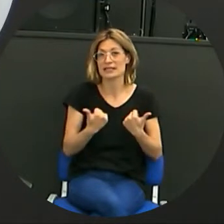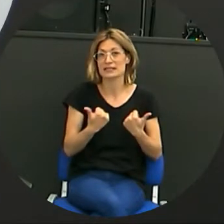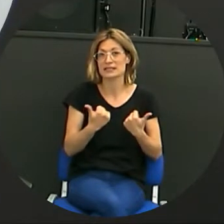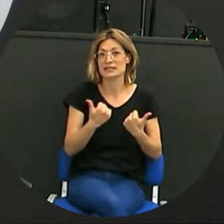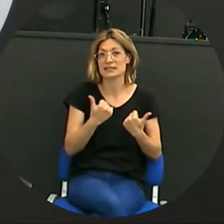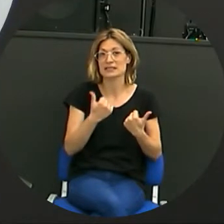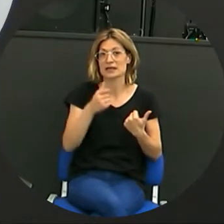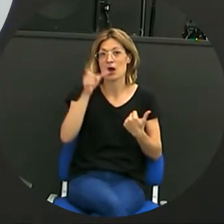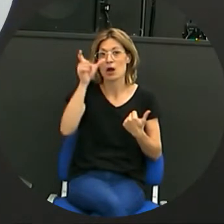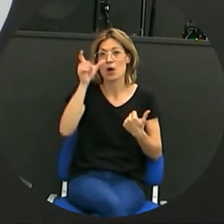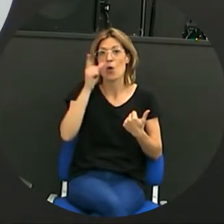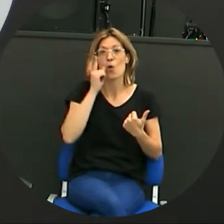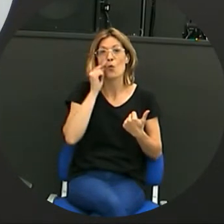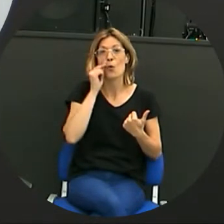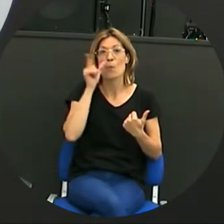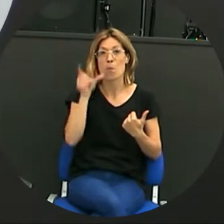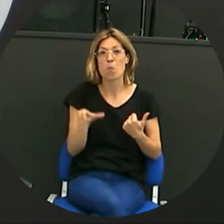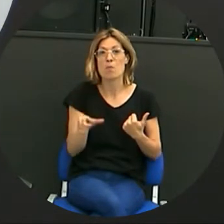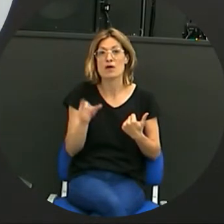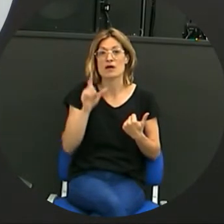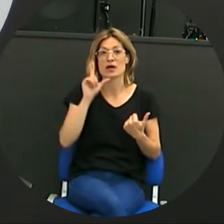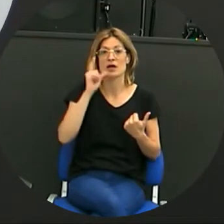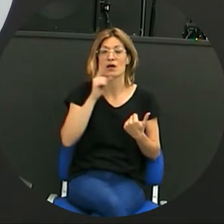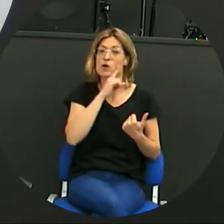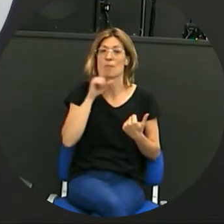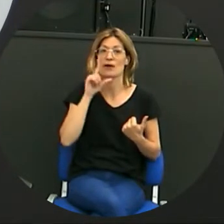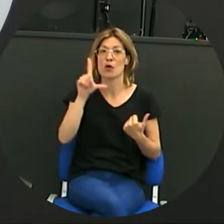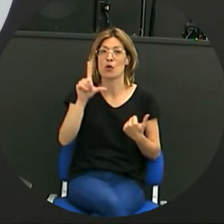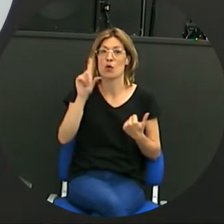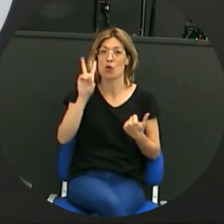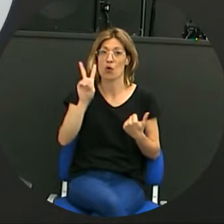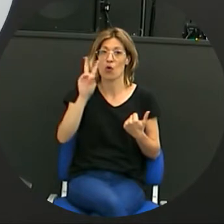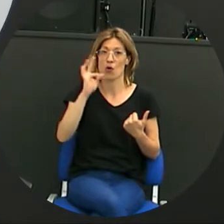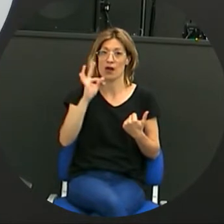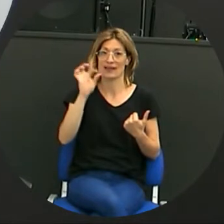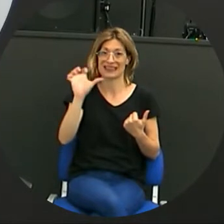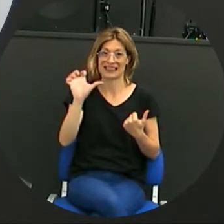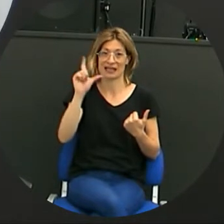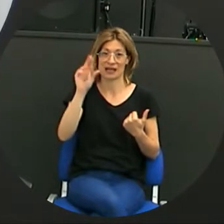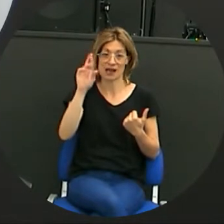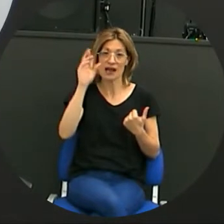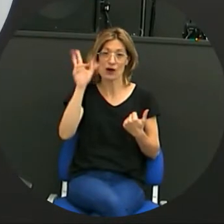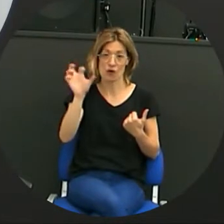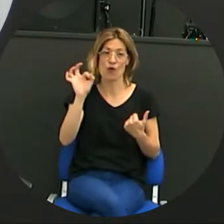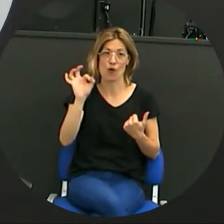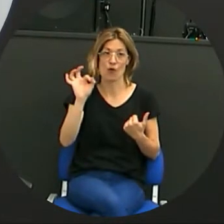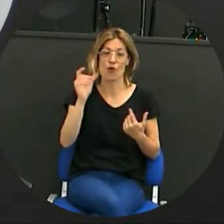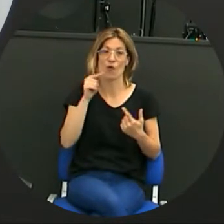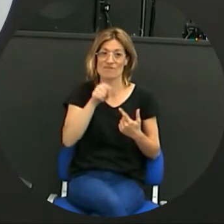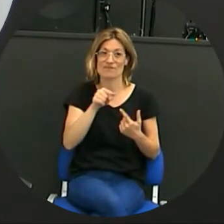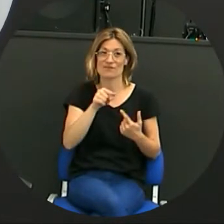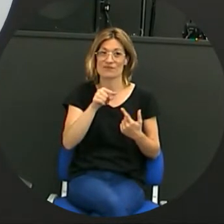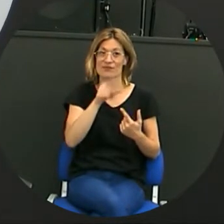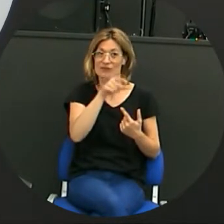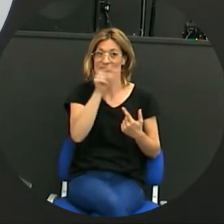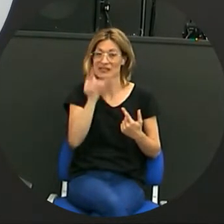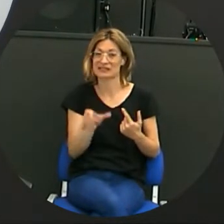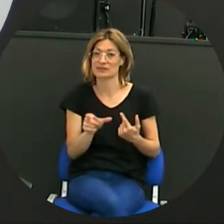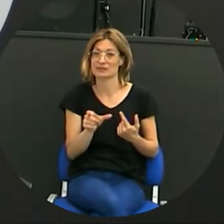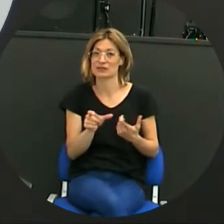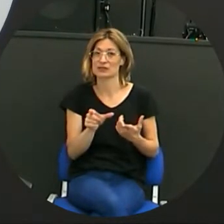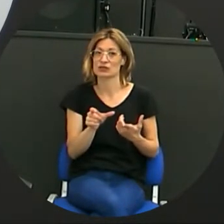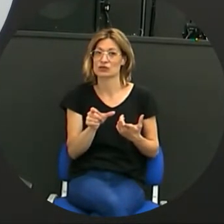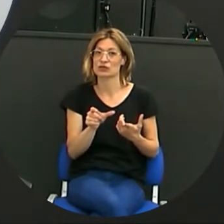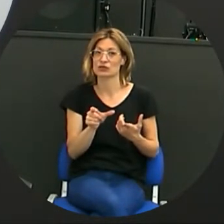Lutero colgó en Wittenberg la tesis, él después de recibir